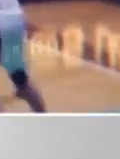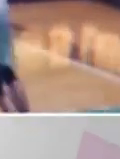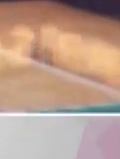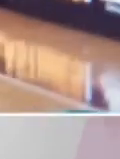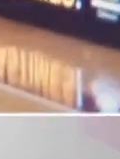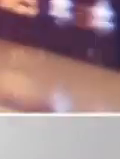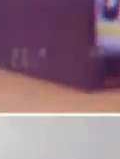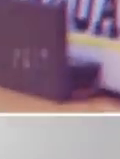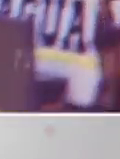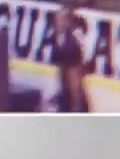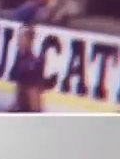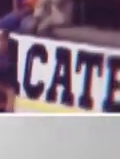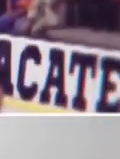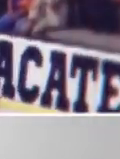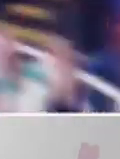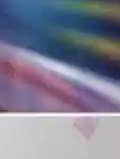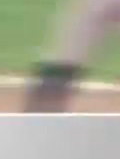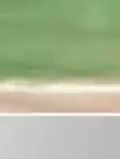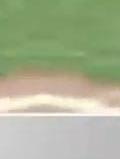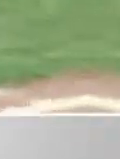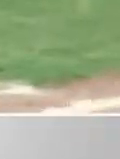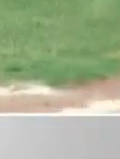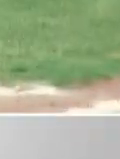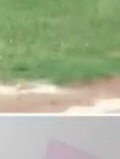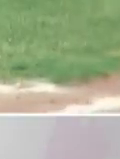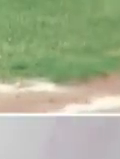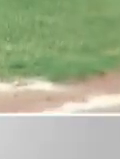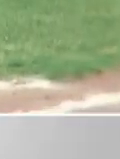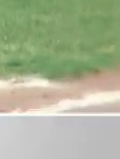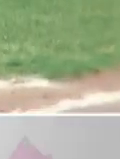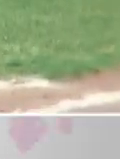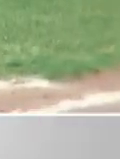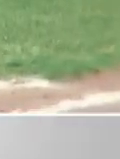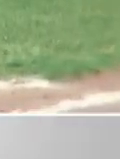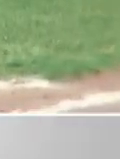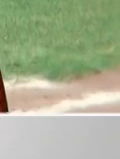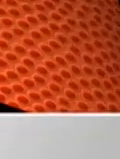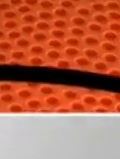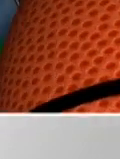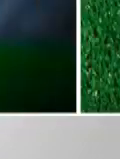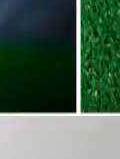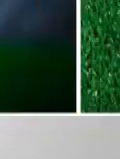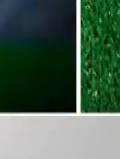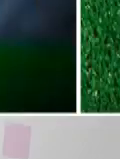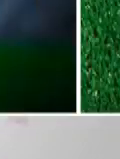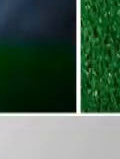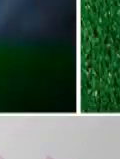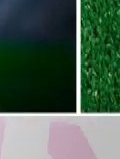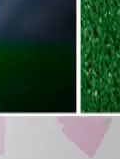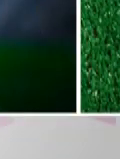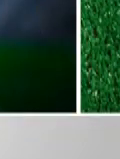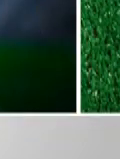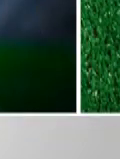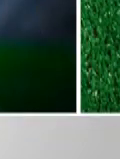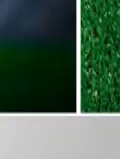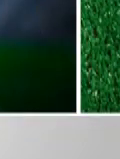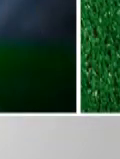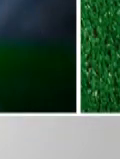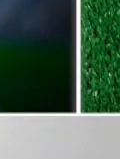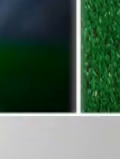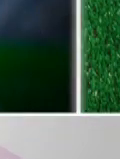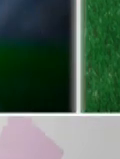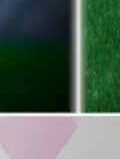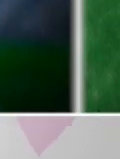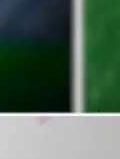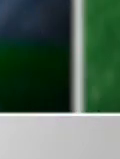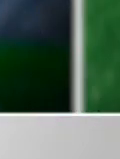en el estado de Michoacán, brindando espacio a todas las disciplinas. Grandes especialistas te esperan en La Gambeta.